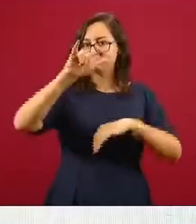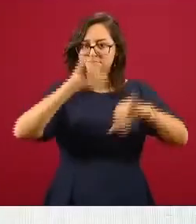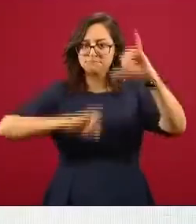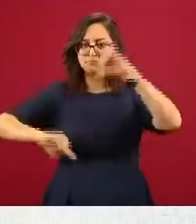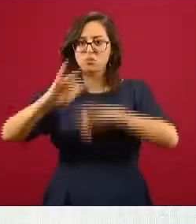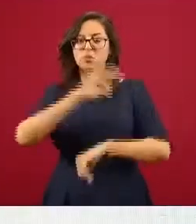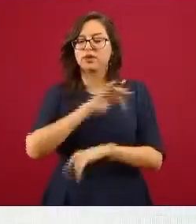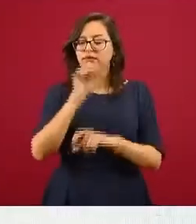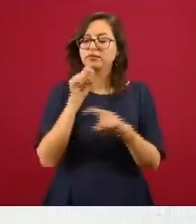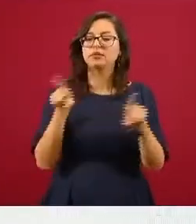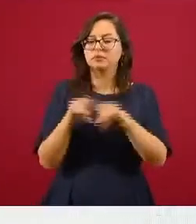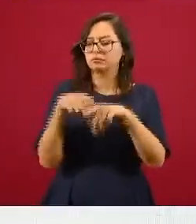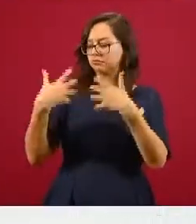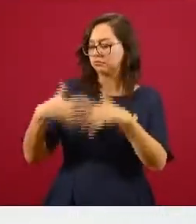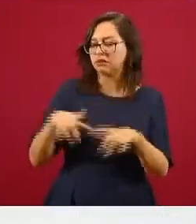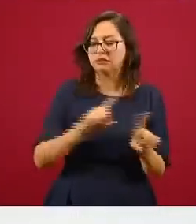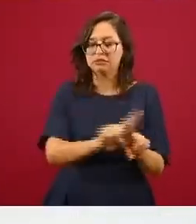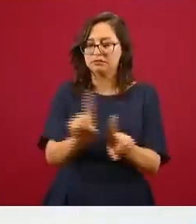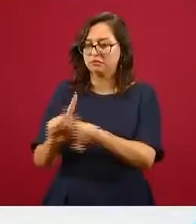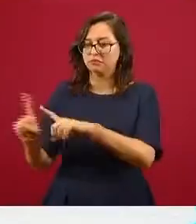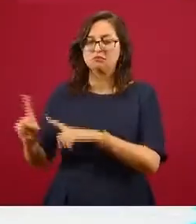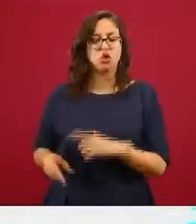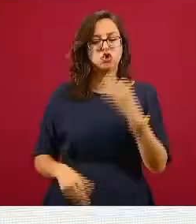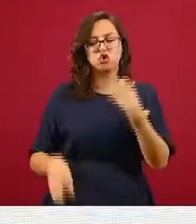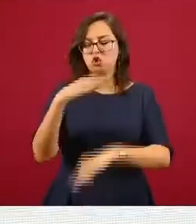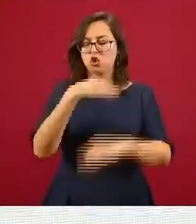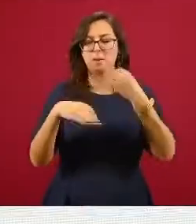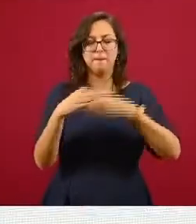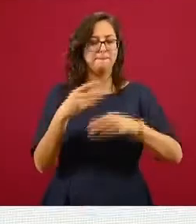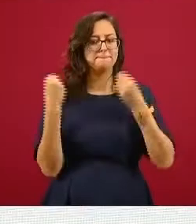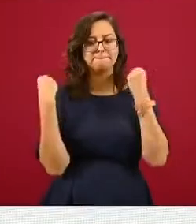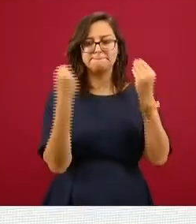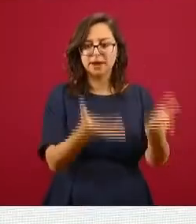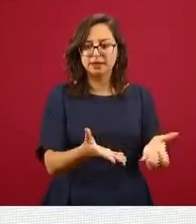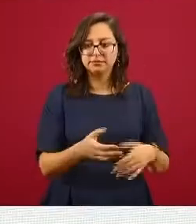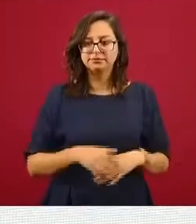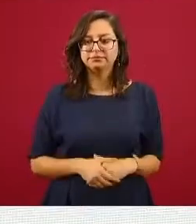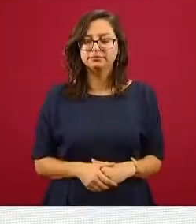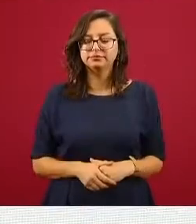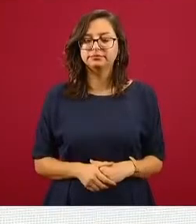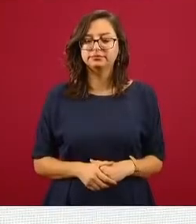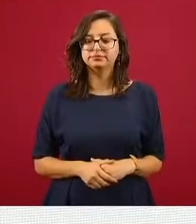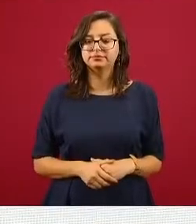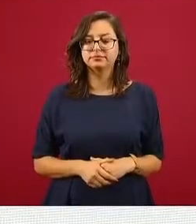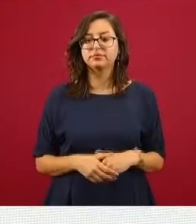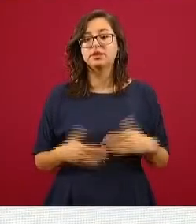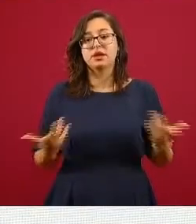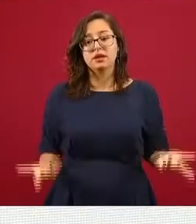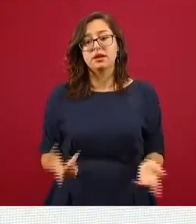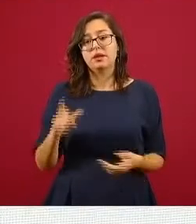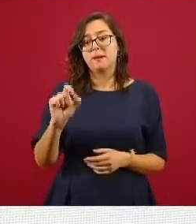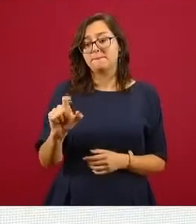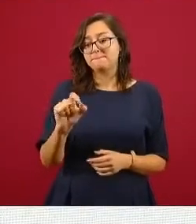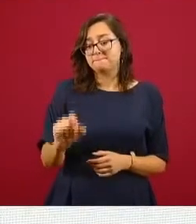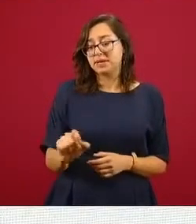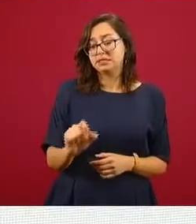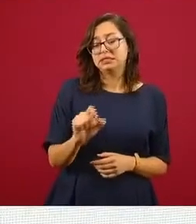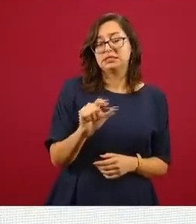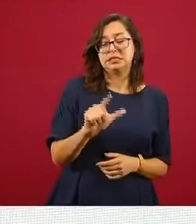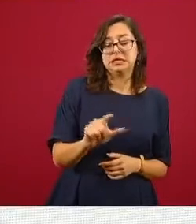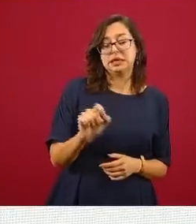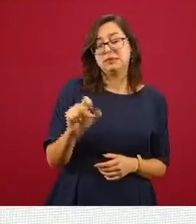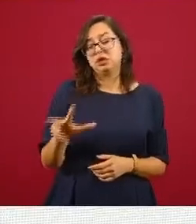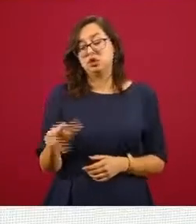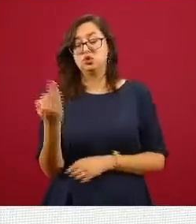También equipos, que lo hemos hecho en casos necesarios. Ahora sí, la noche del 27, madrugada del